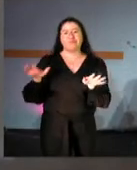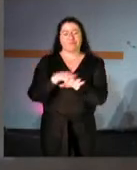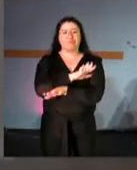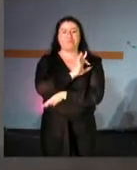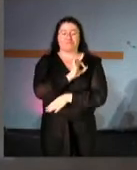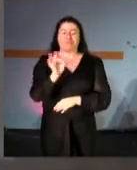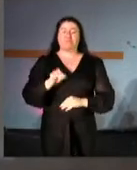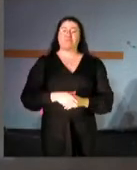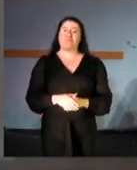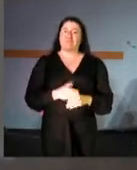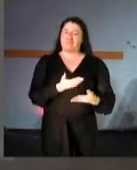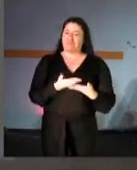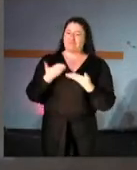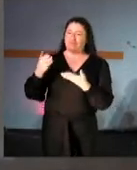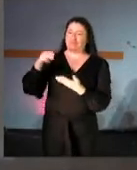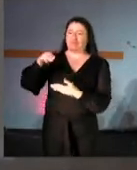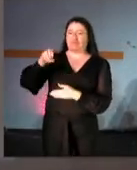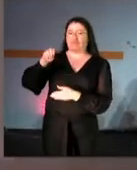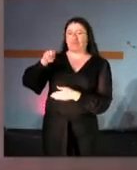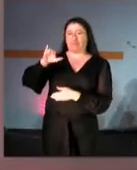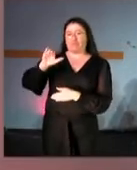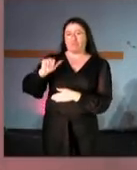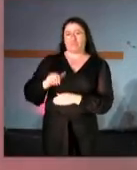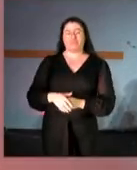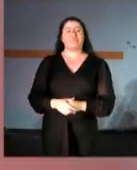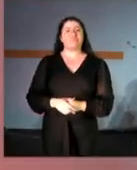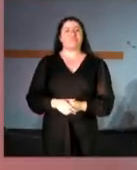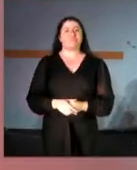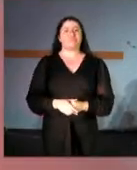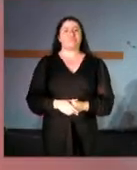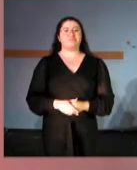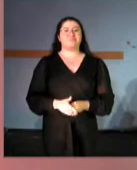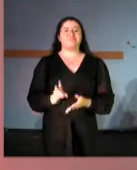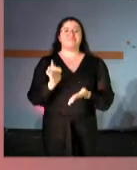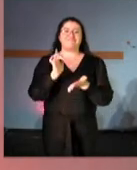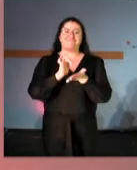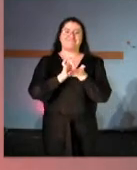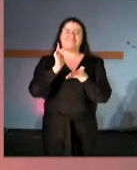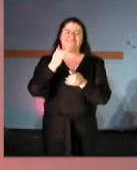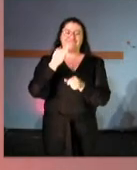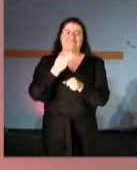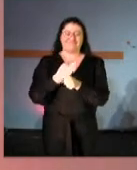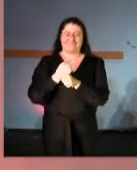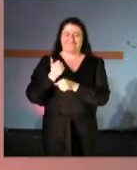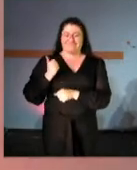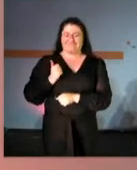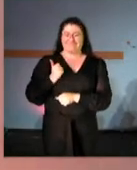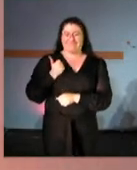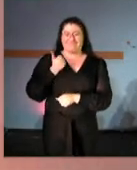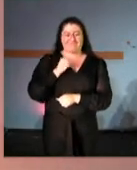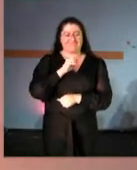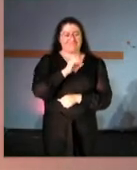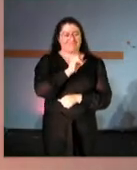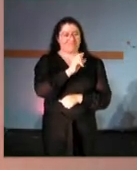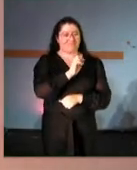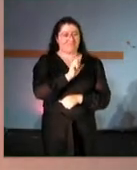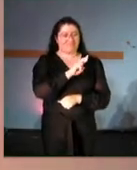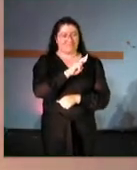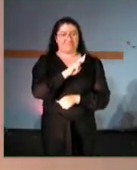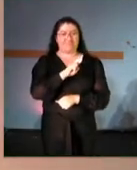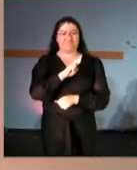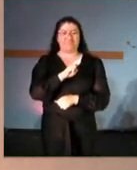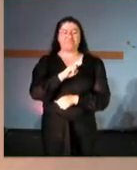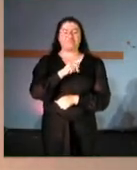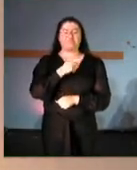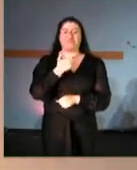Gracias. Pues aprovecho para agradecer a Oscar de Paolo por la presentación que